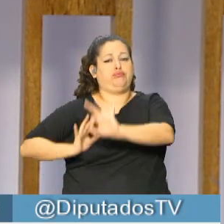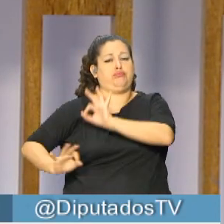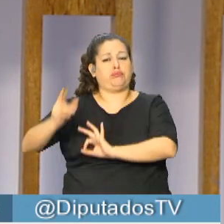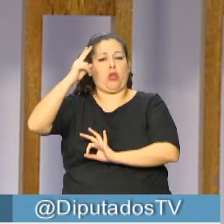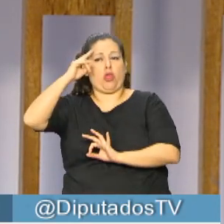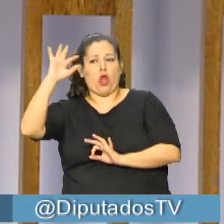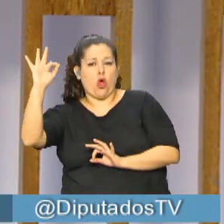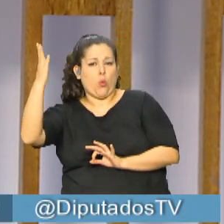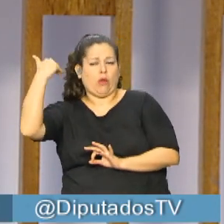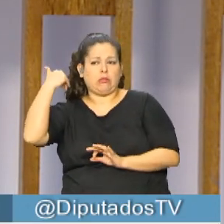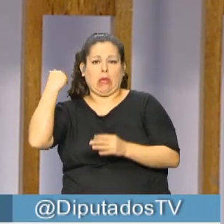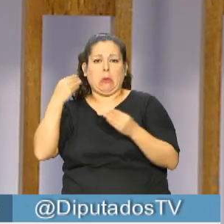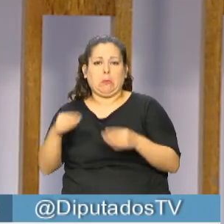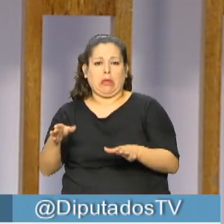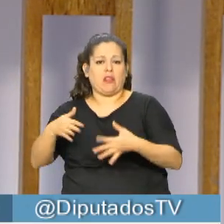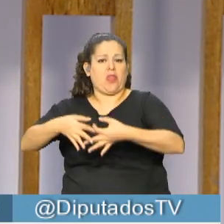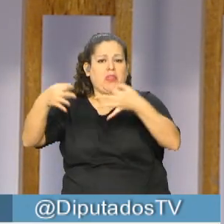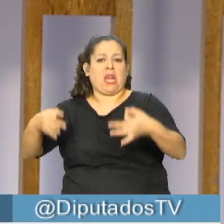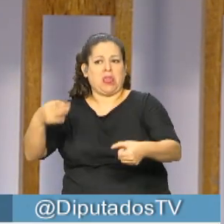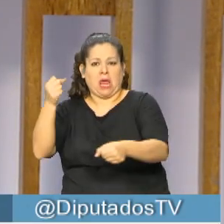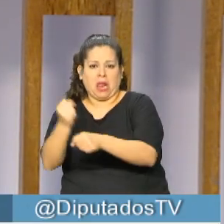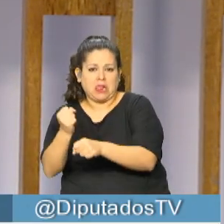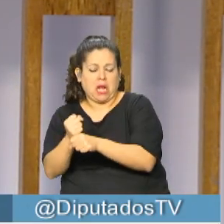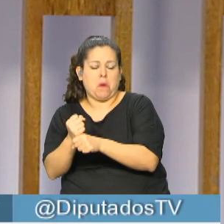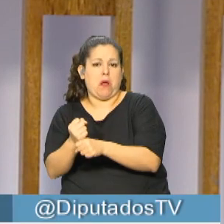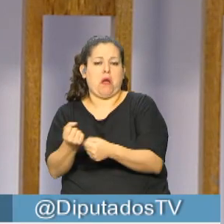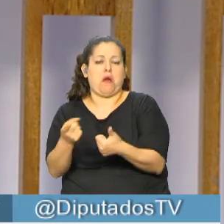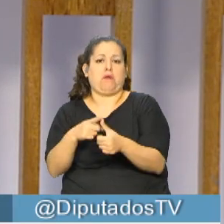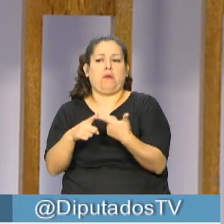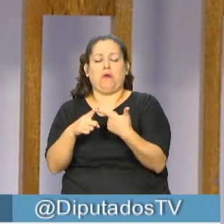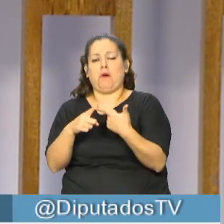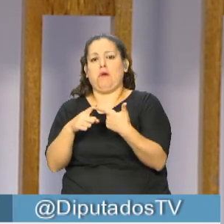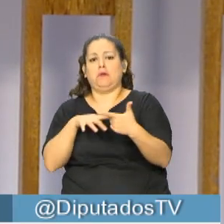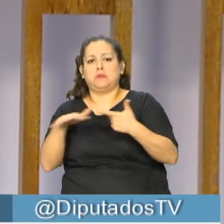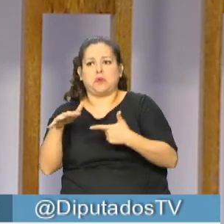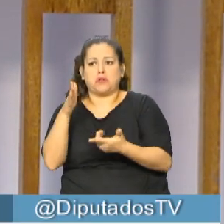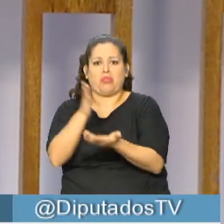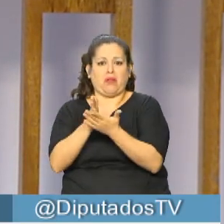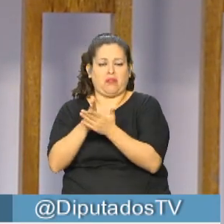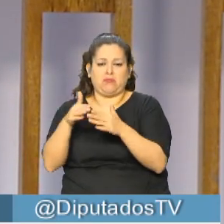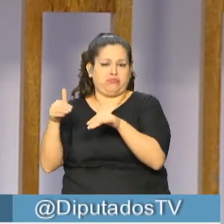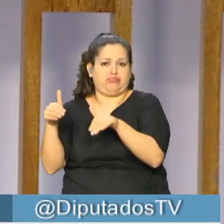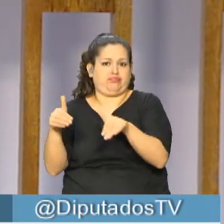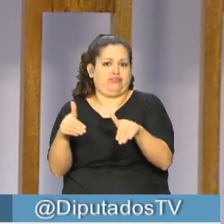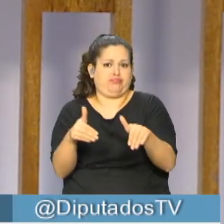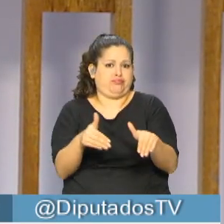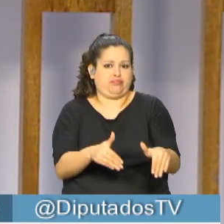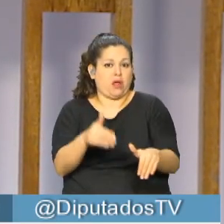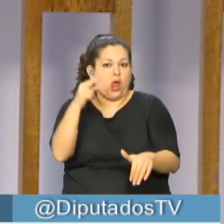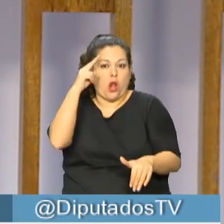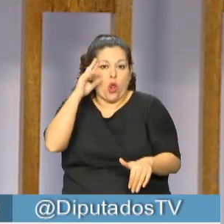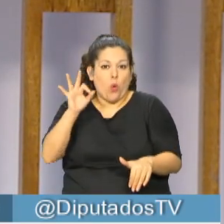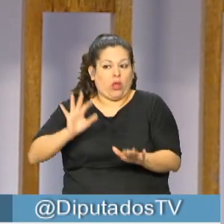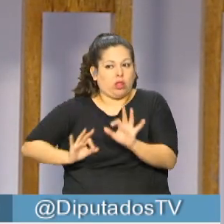dignidad al trabajo, se habían ido degradando los derechos de las personas. Creo que después,